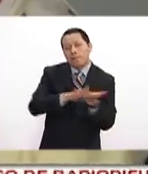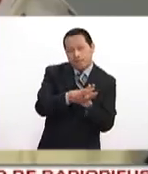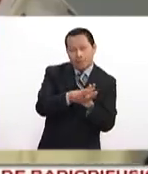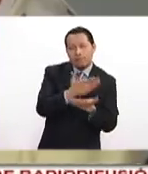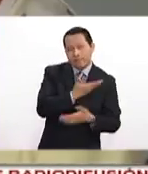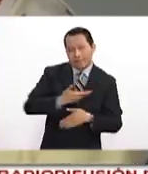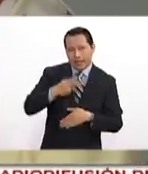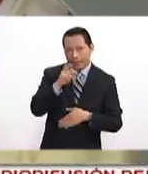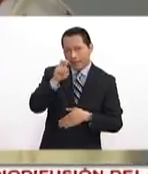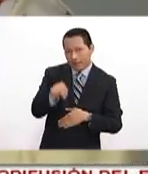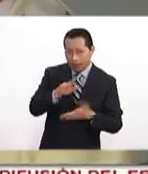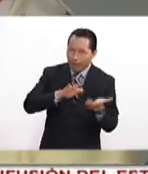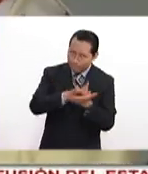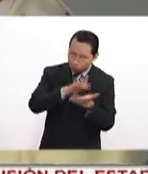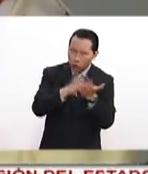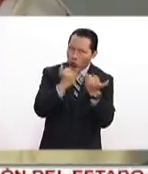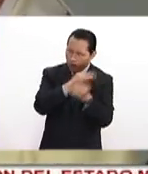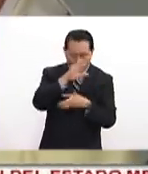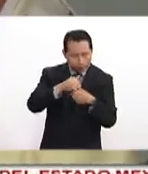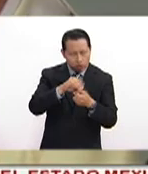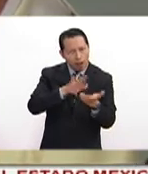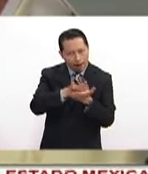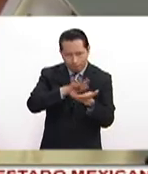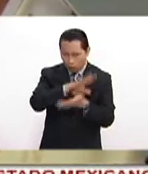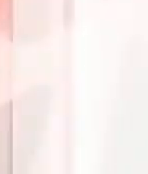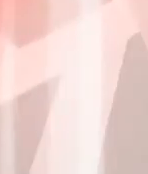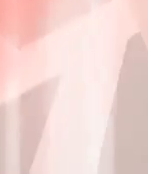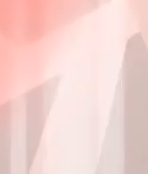también ofreció su total colaboración.